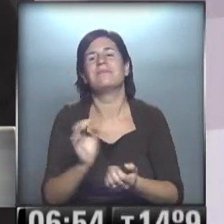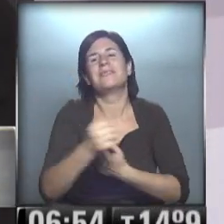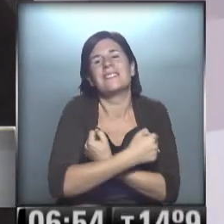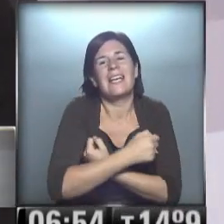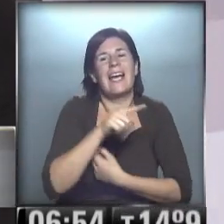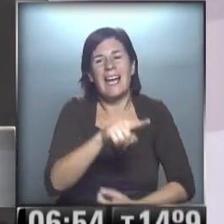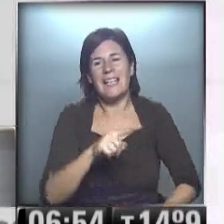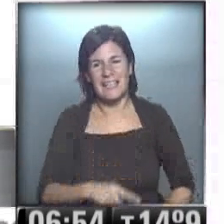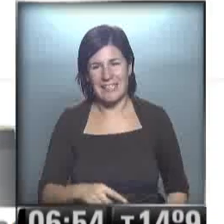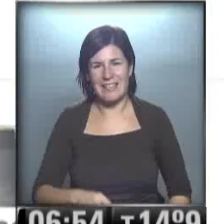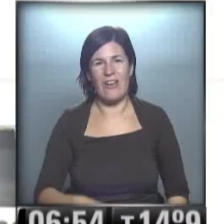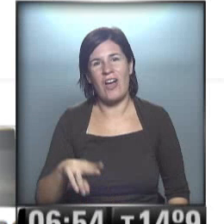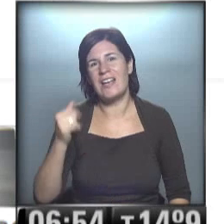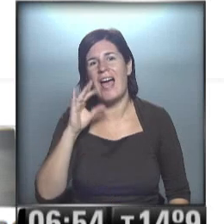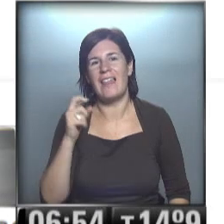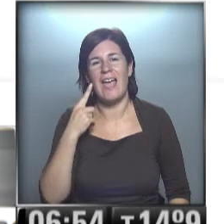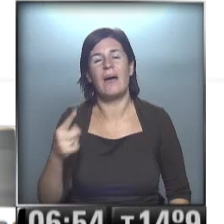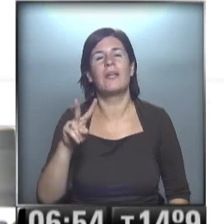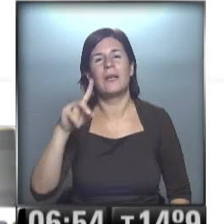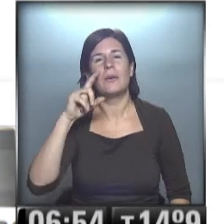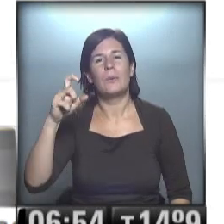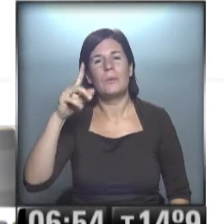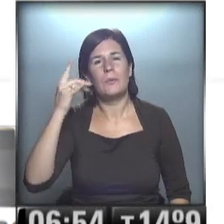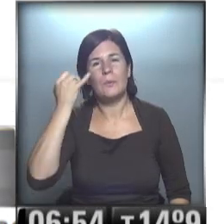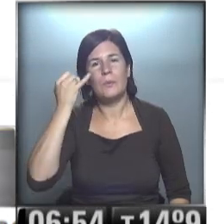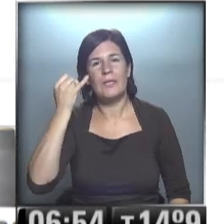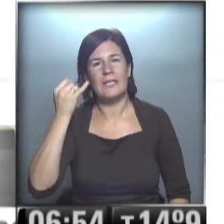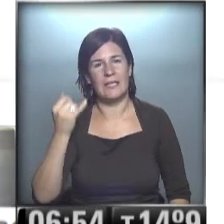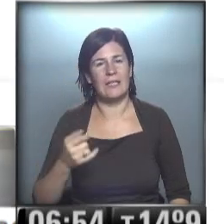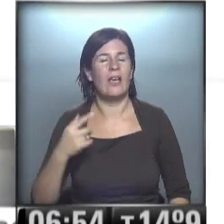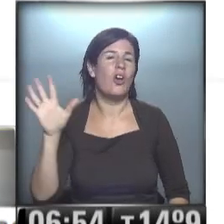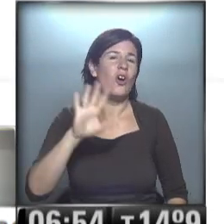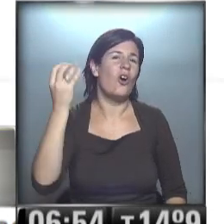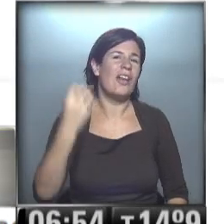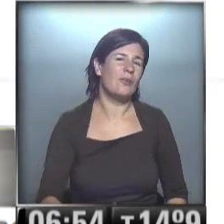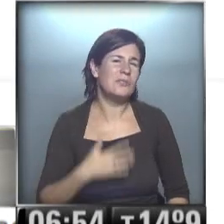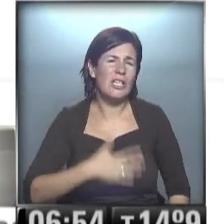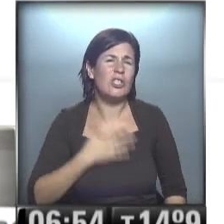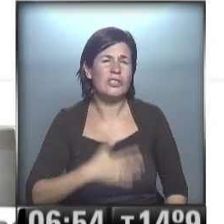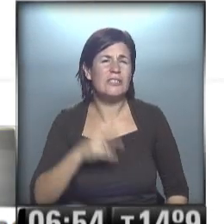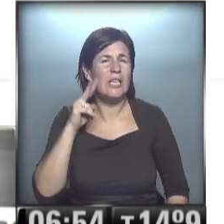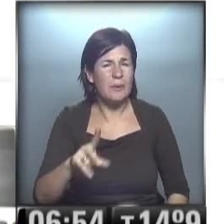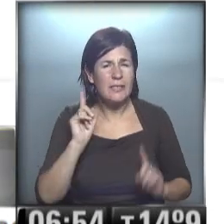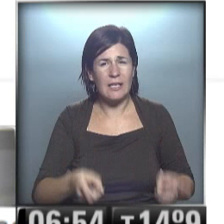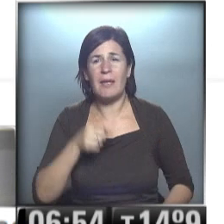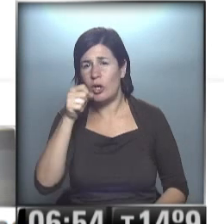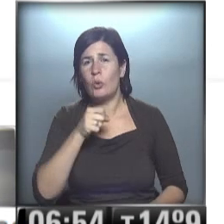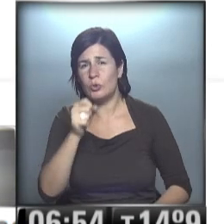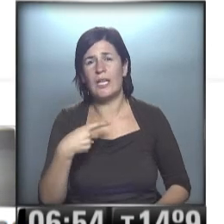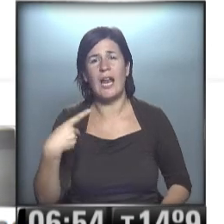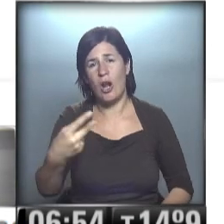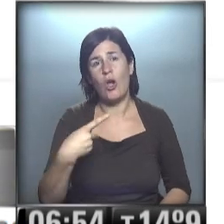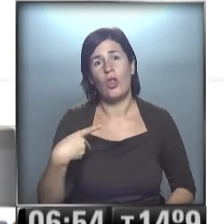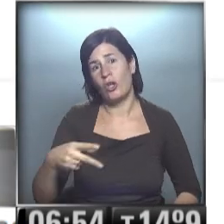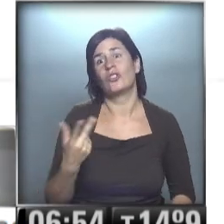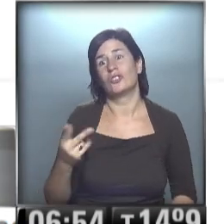Nadia a través de las redes sociales. Y ahí la tenemos. Mira, Vicky José, hola Nadia. Es muy grato verte y escucharte junto a tu compañera locutora. Estamos hablando en el caso